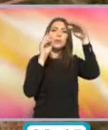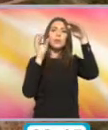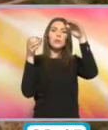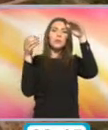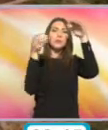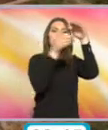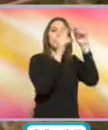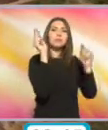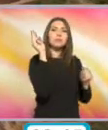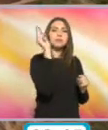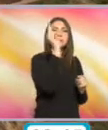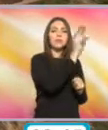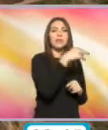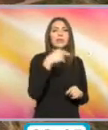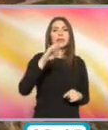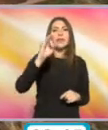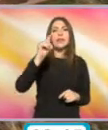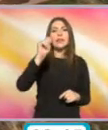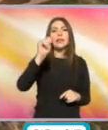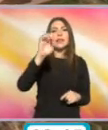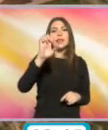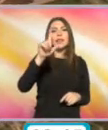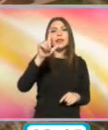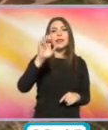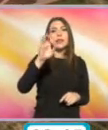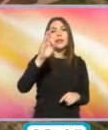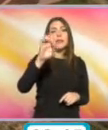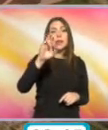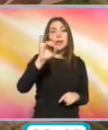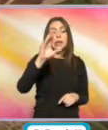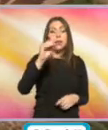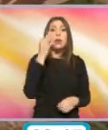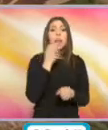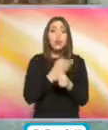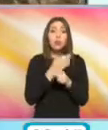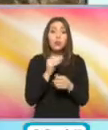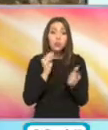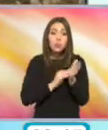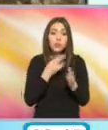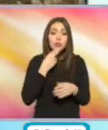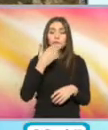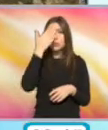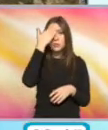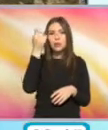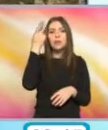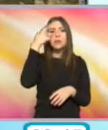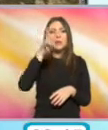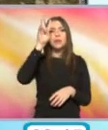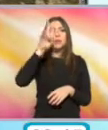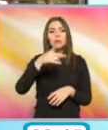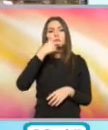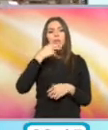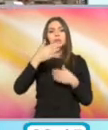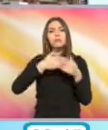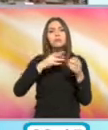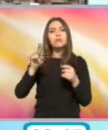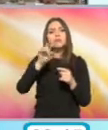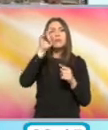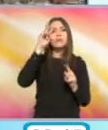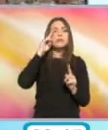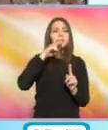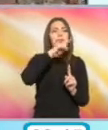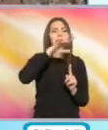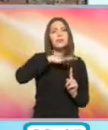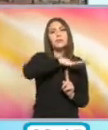siga en funciones el teleférico, esperemos que sí. Pero bueno, también admirarlo desde abajo, la verdad es que es una belleza. Y desde arriba, por supuesto, se ve